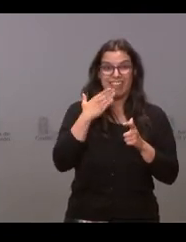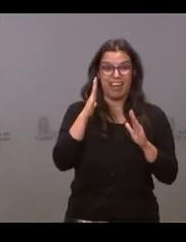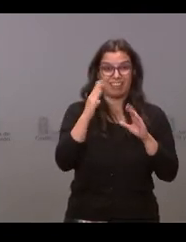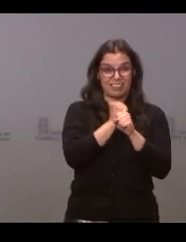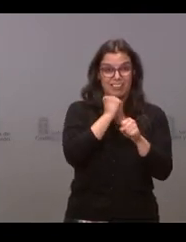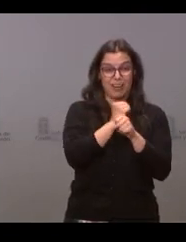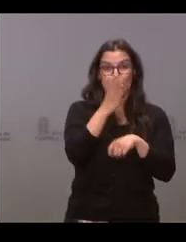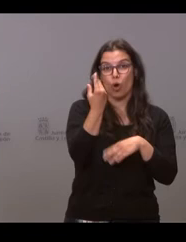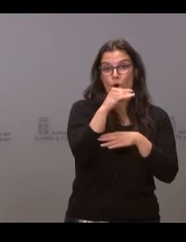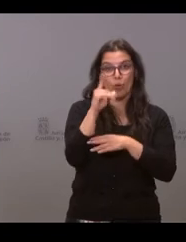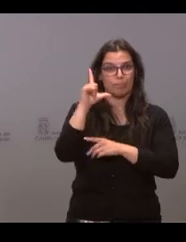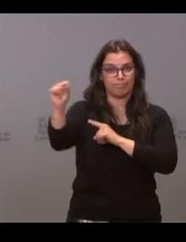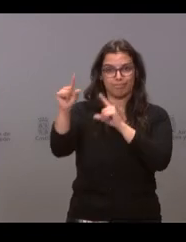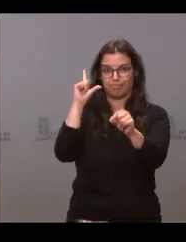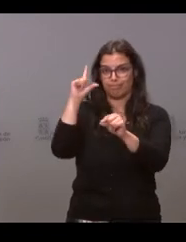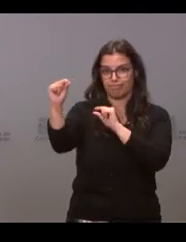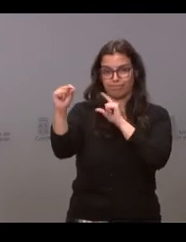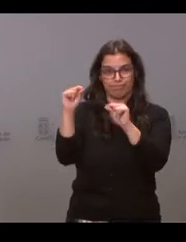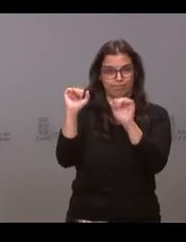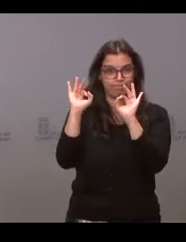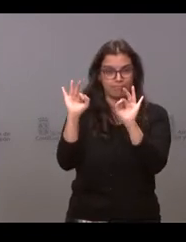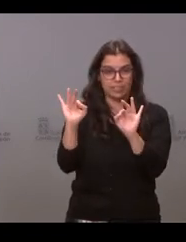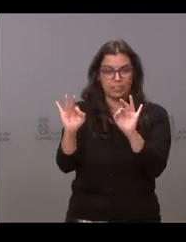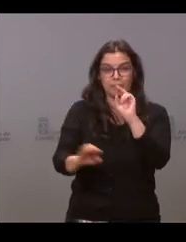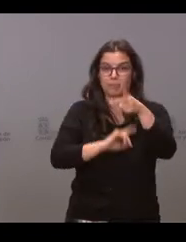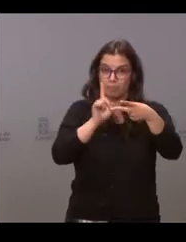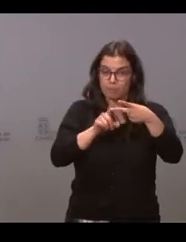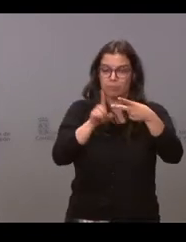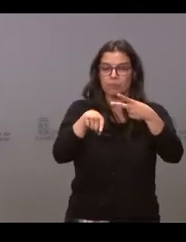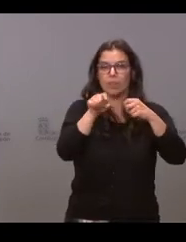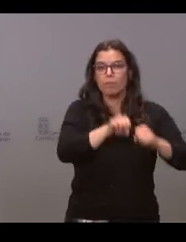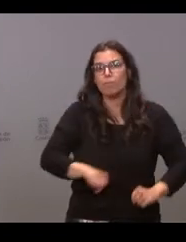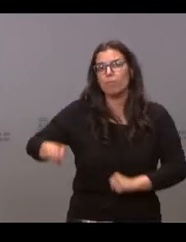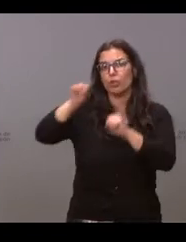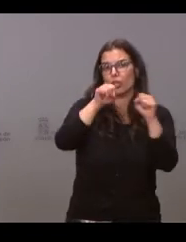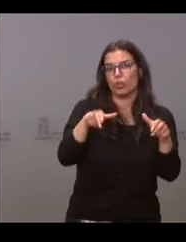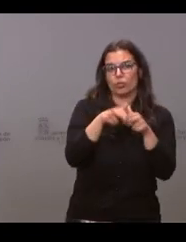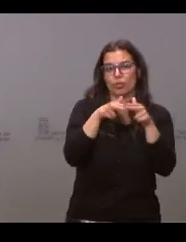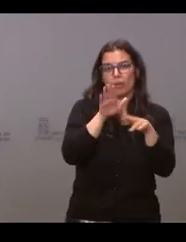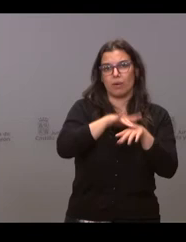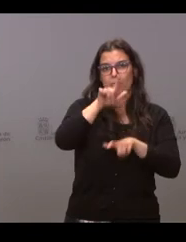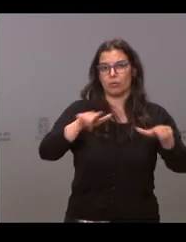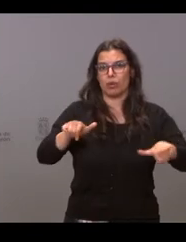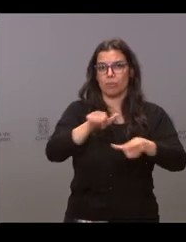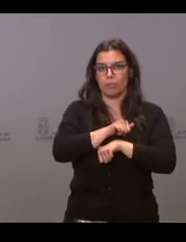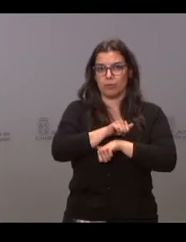que tienen que abandonar nuestra comunidad autónoma y la protección social a los desempleados